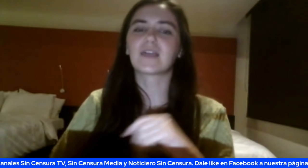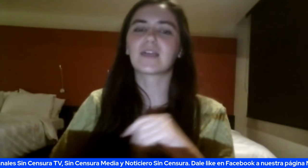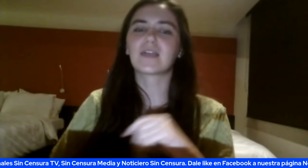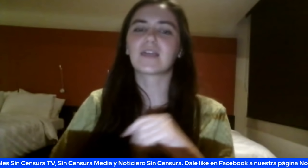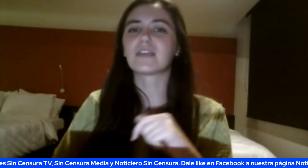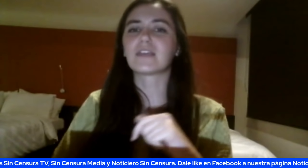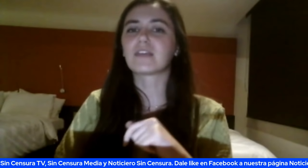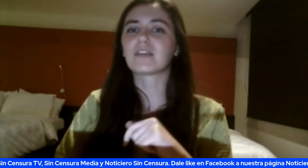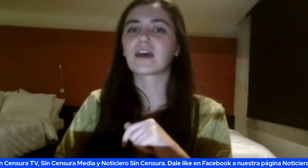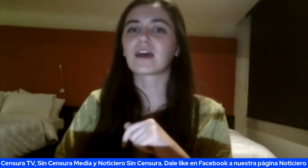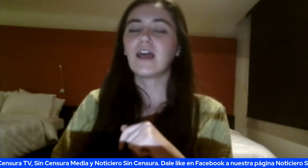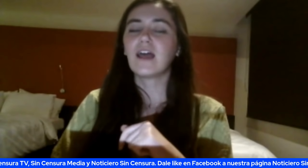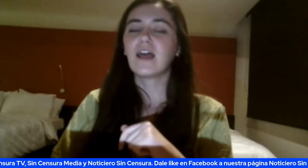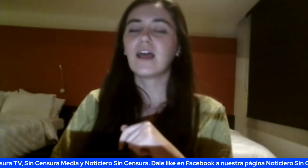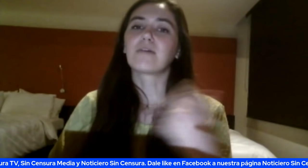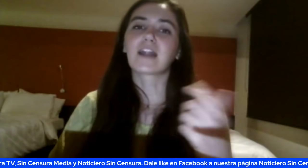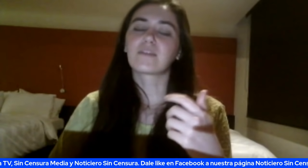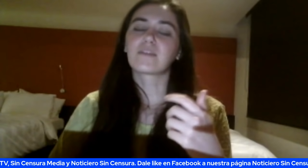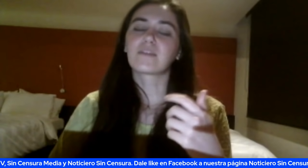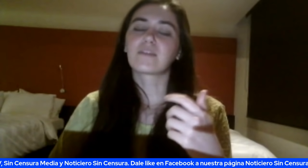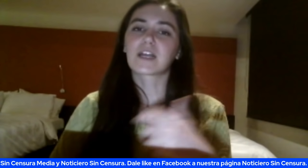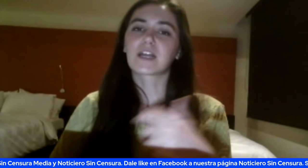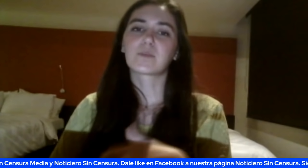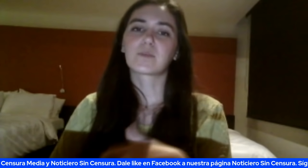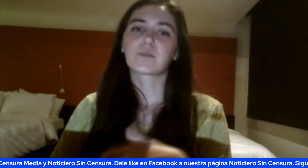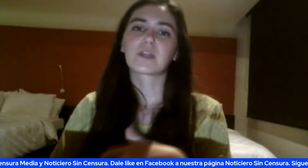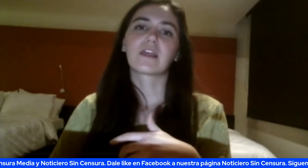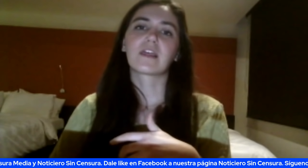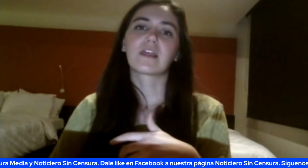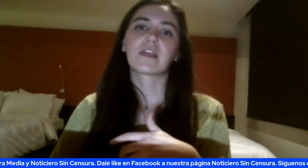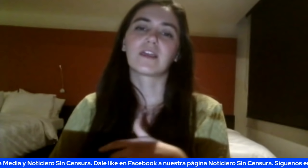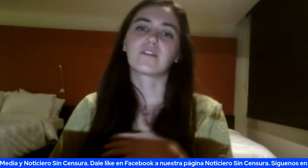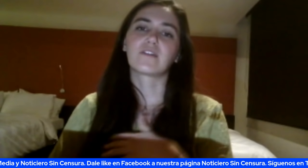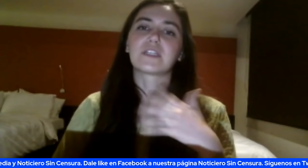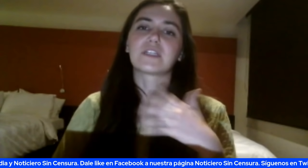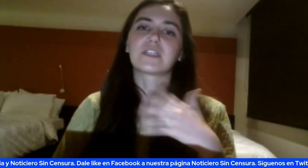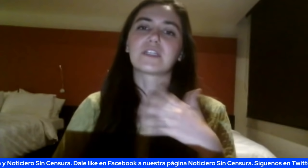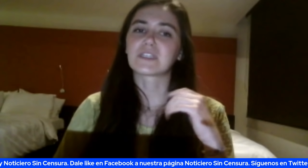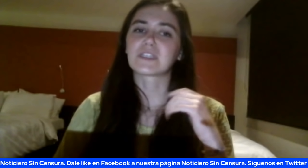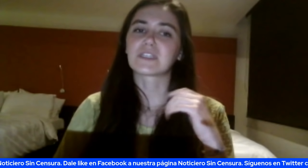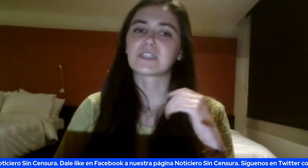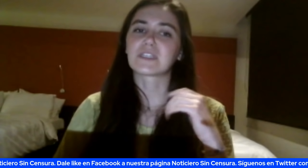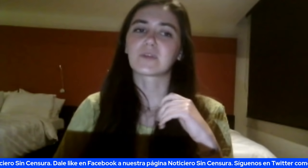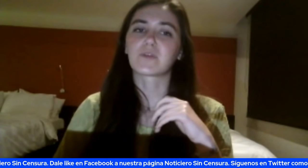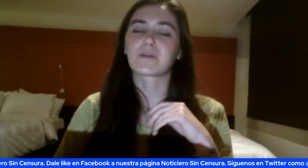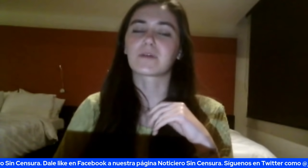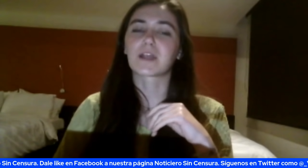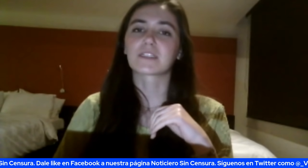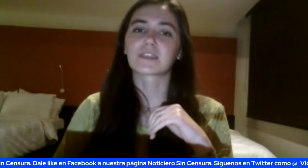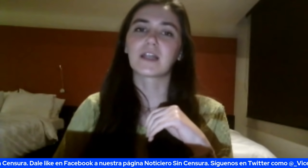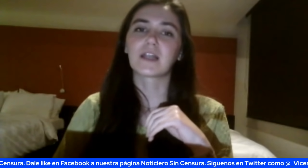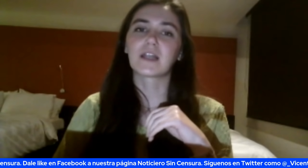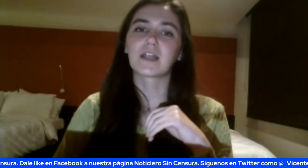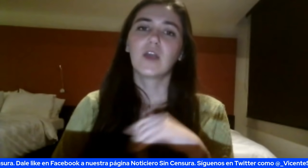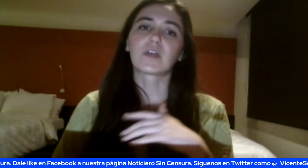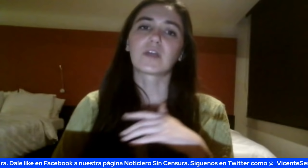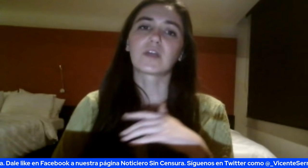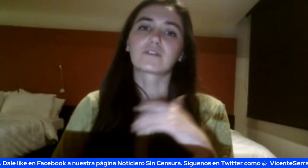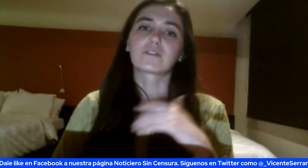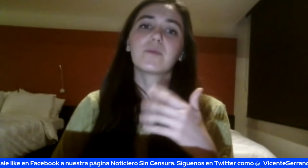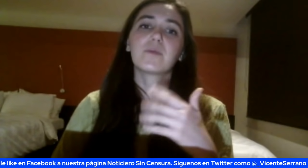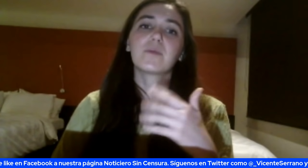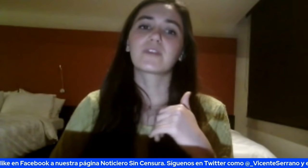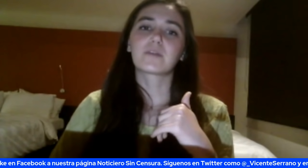de intentar hablar de democracia por parte de los panistas, especialmente, por ejemplo, de Margarita Zavala, cuando